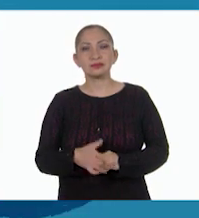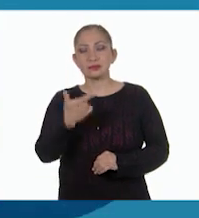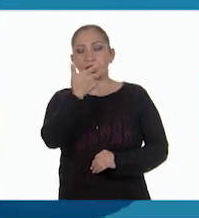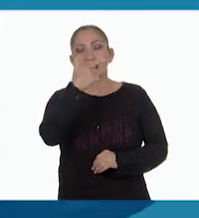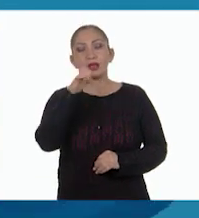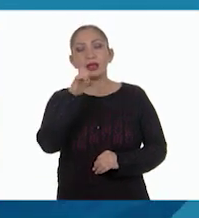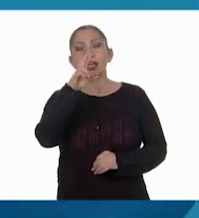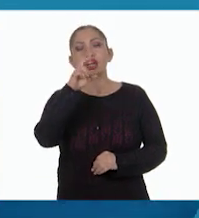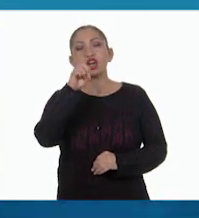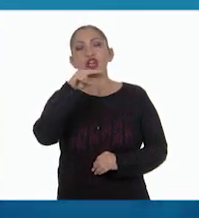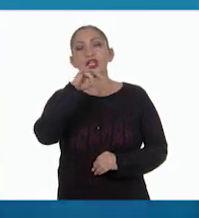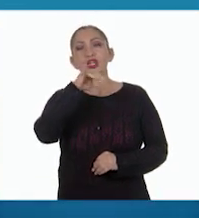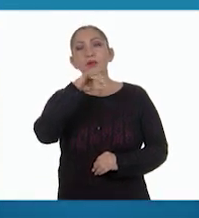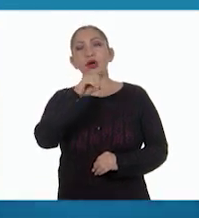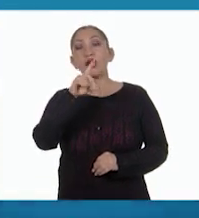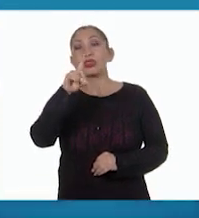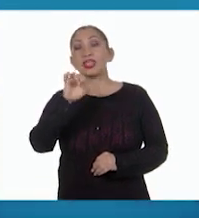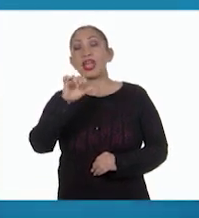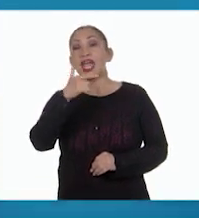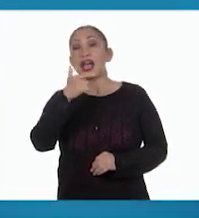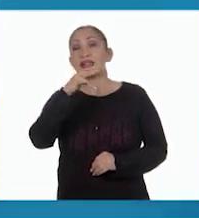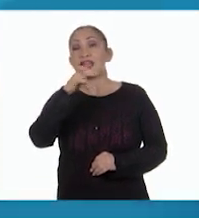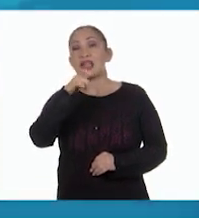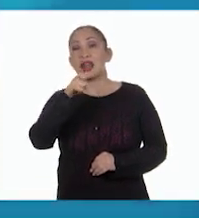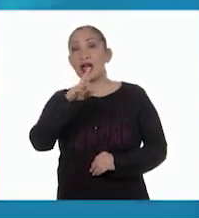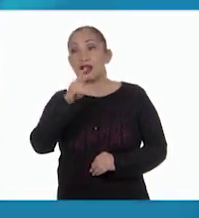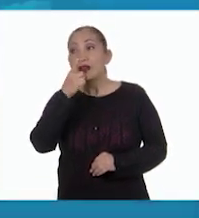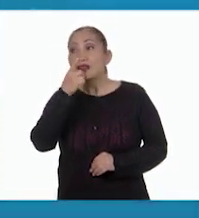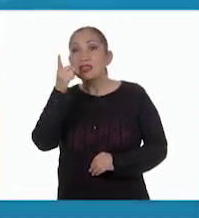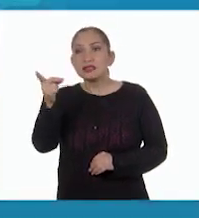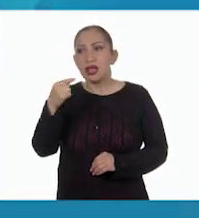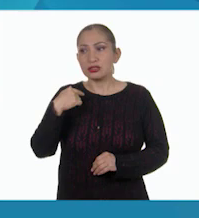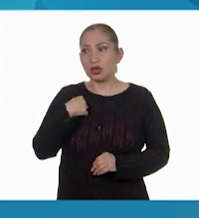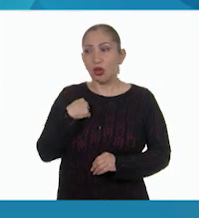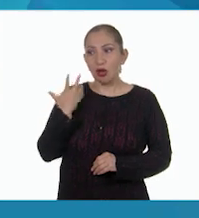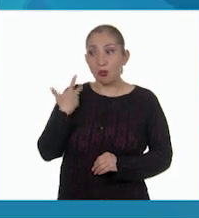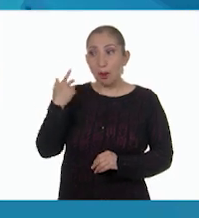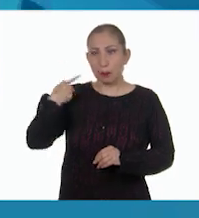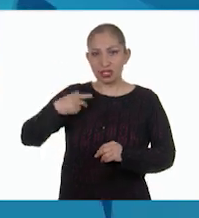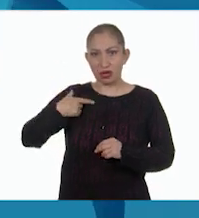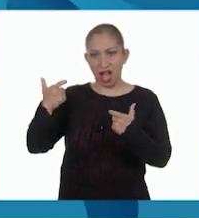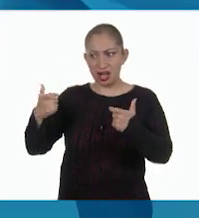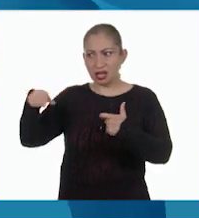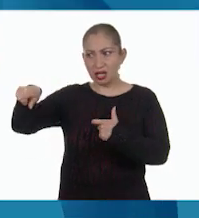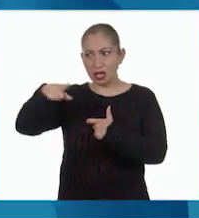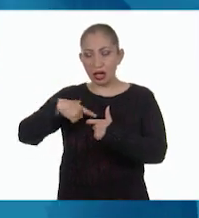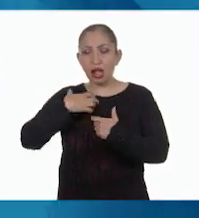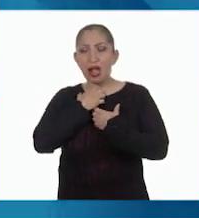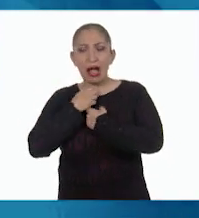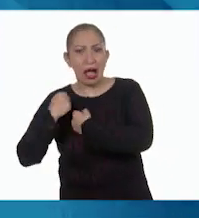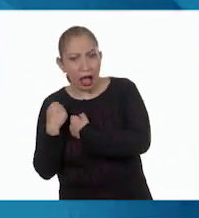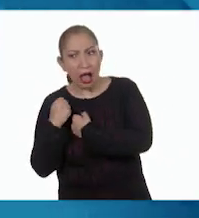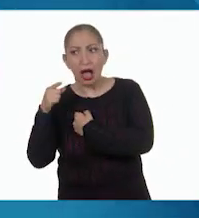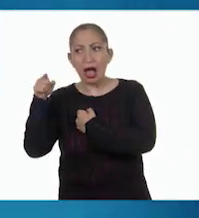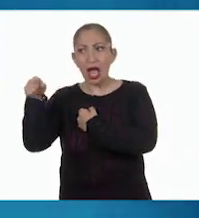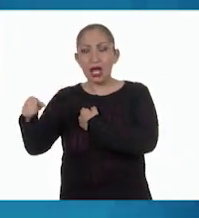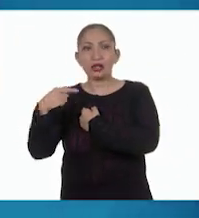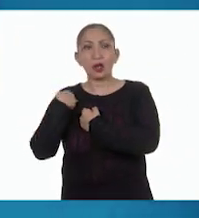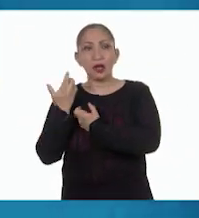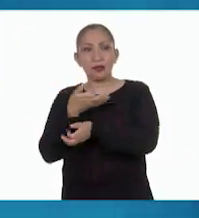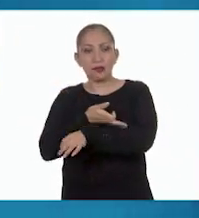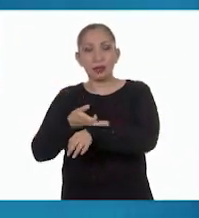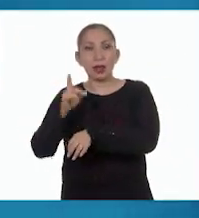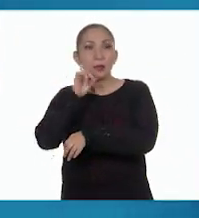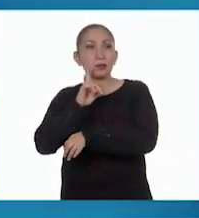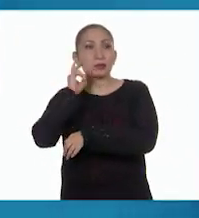Jerónimo de Aguilar contó que había caído en manos de un cacique maya y que, guiado por mis deseos carnales, había formado familia con